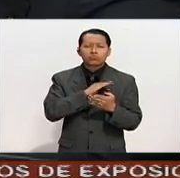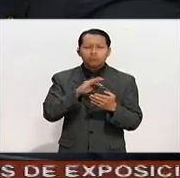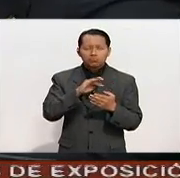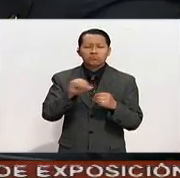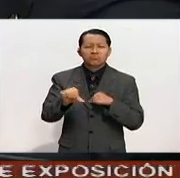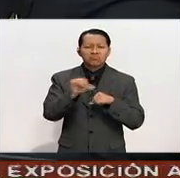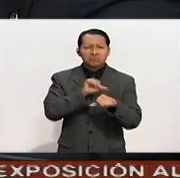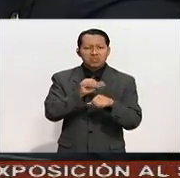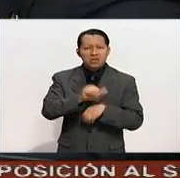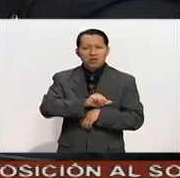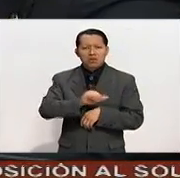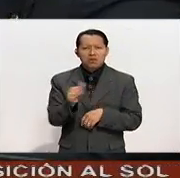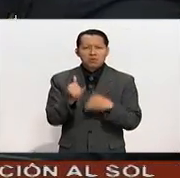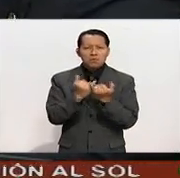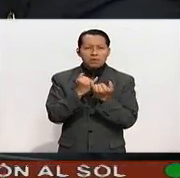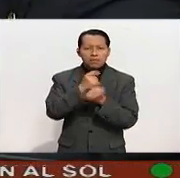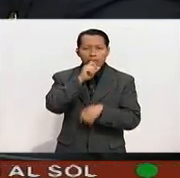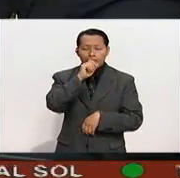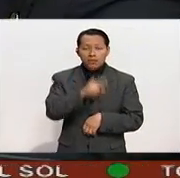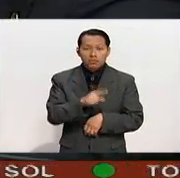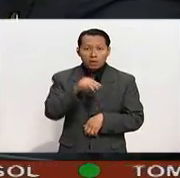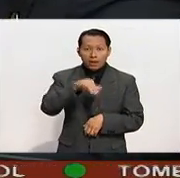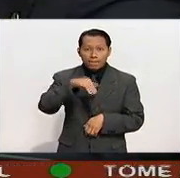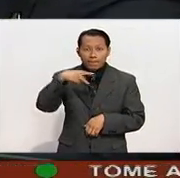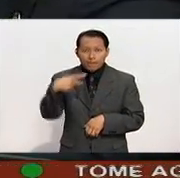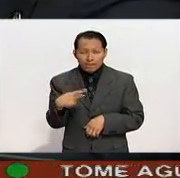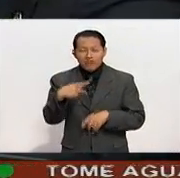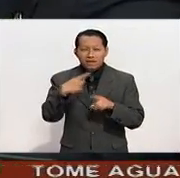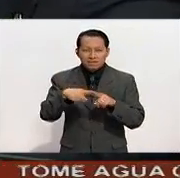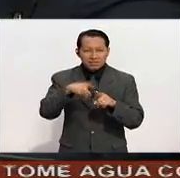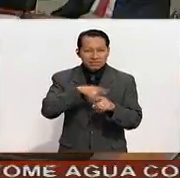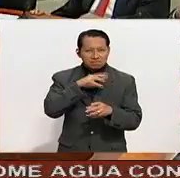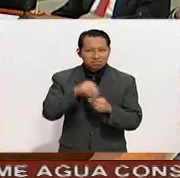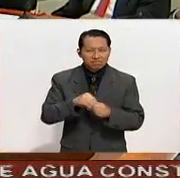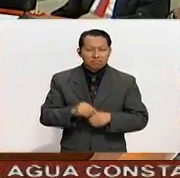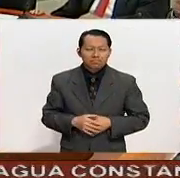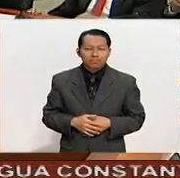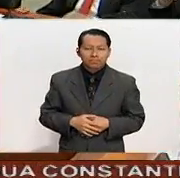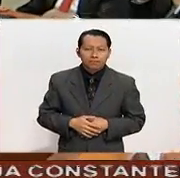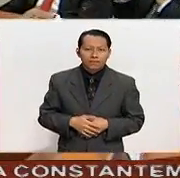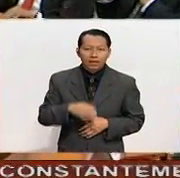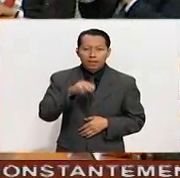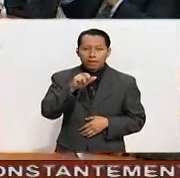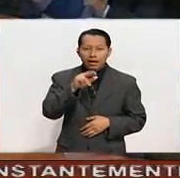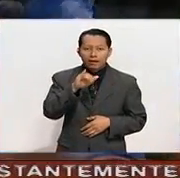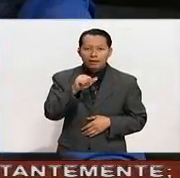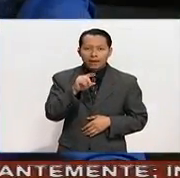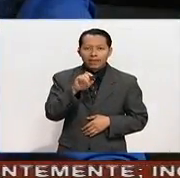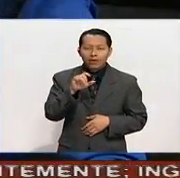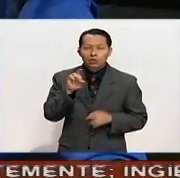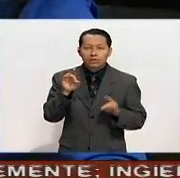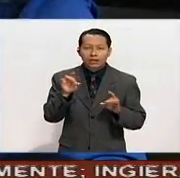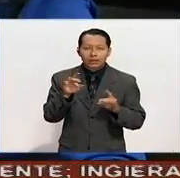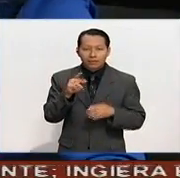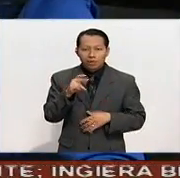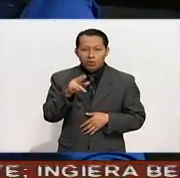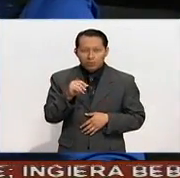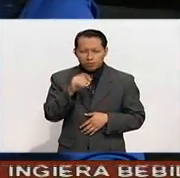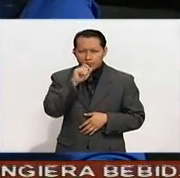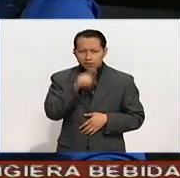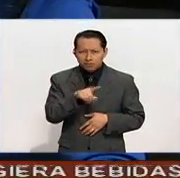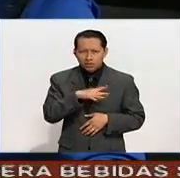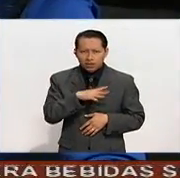y lo mismo los ministerios públicos o los defensores. María de Los Ángeles Fromo, secretaria ejecutiva del